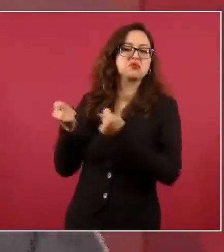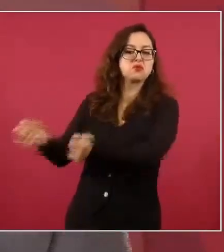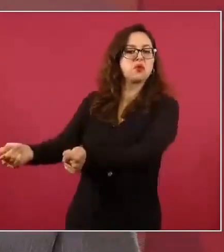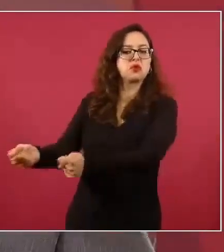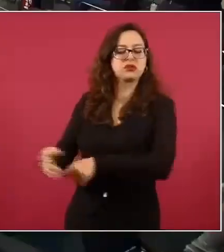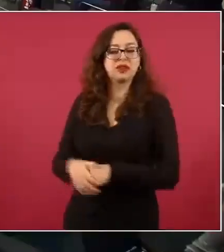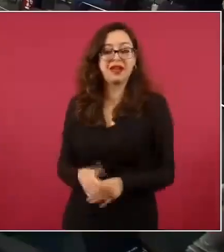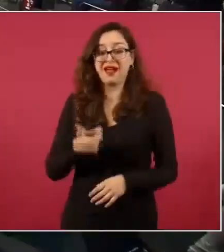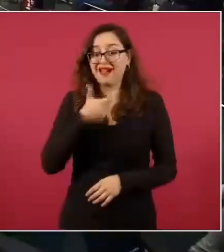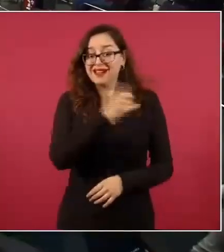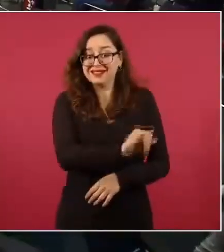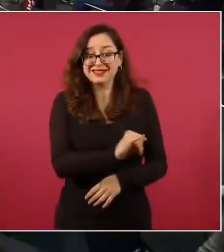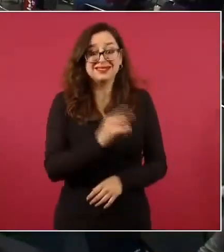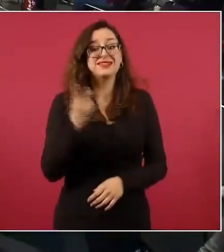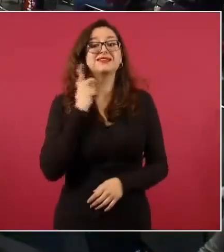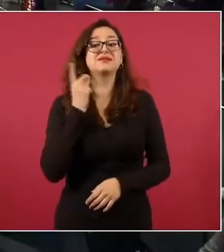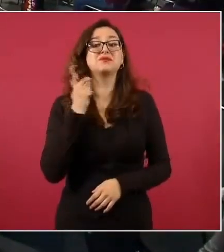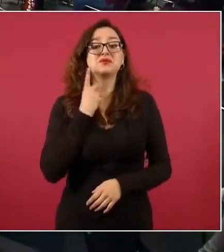porque